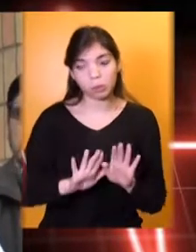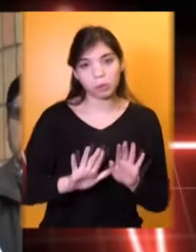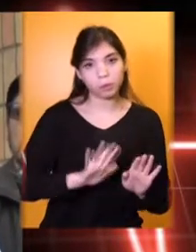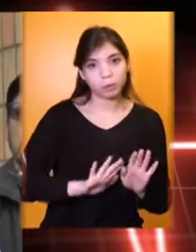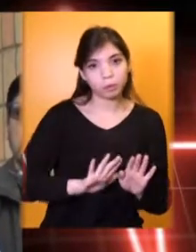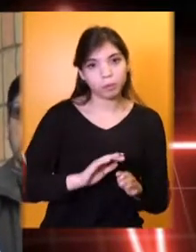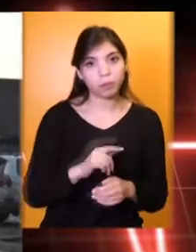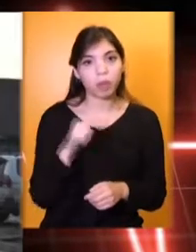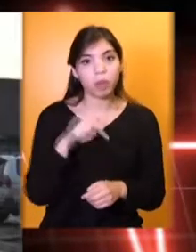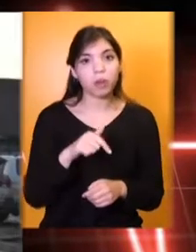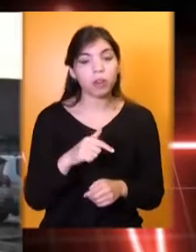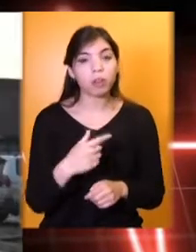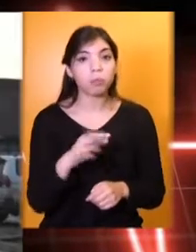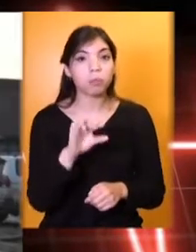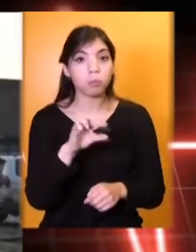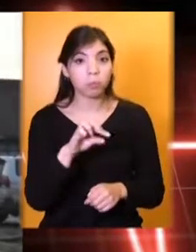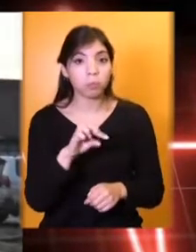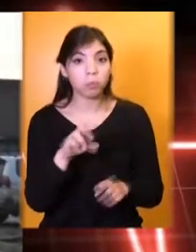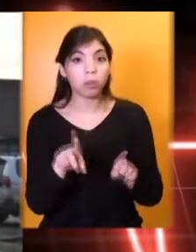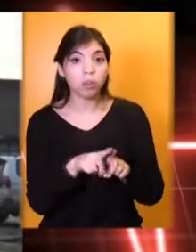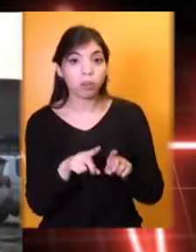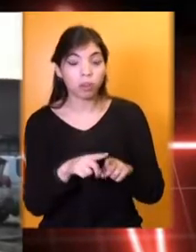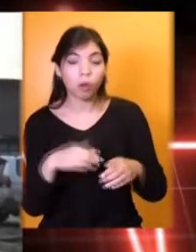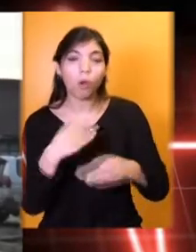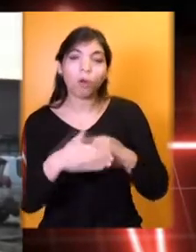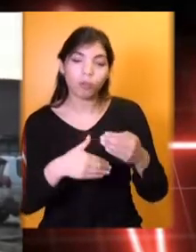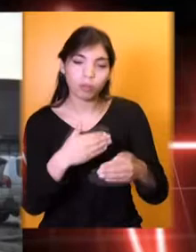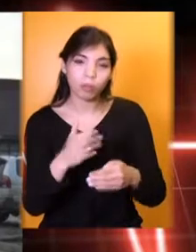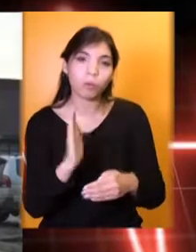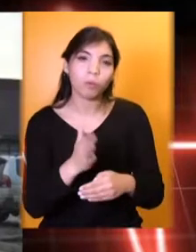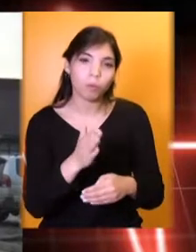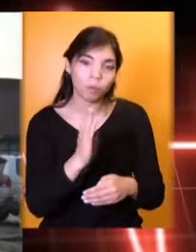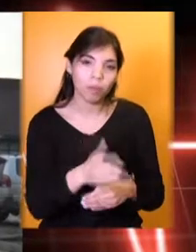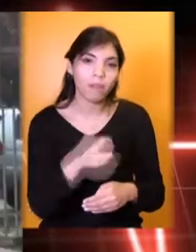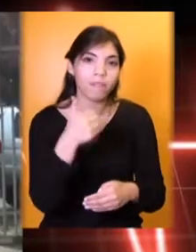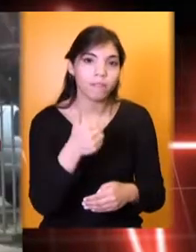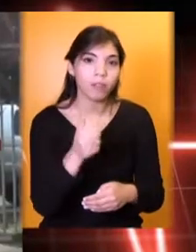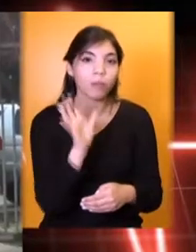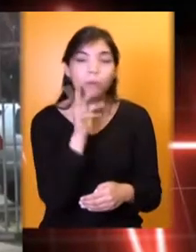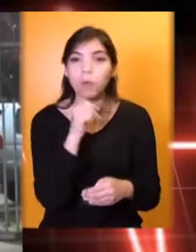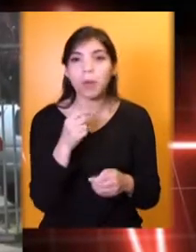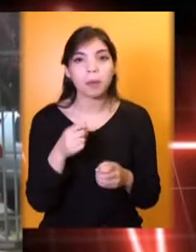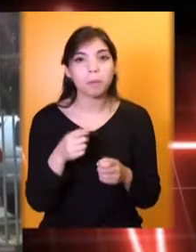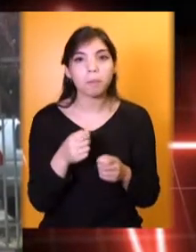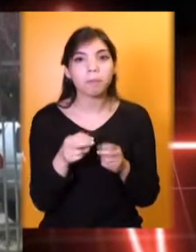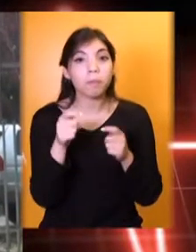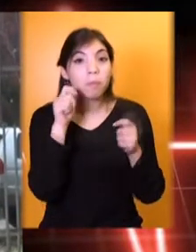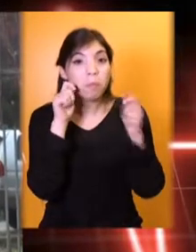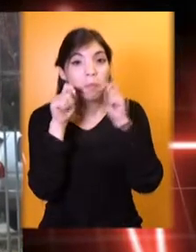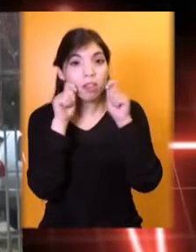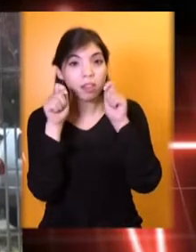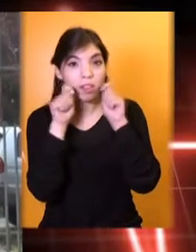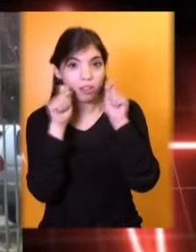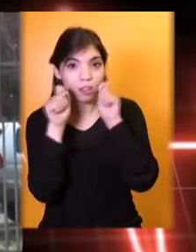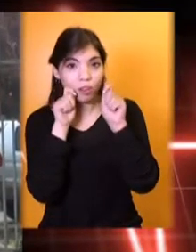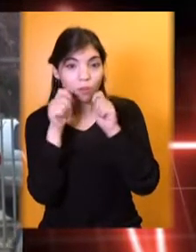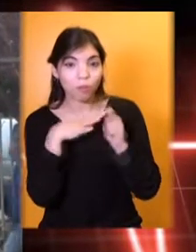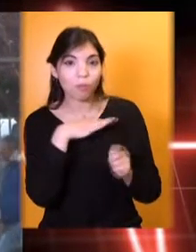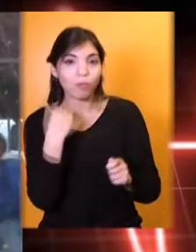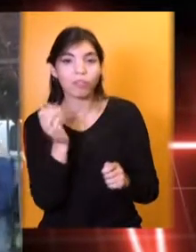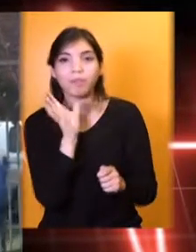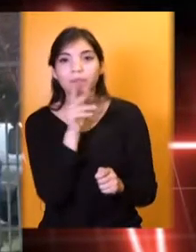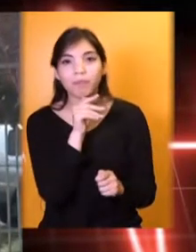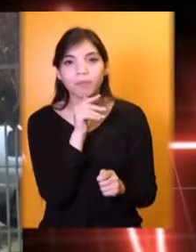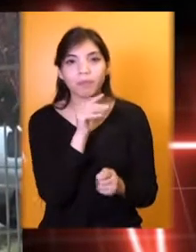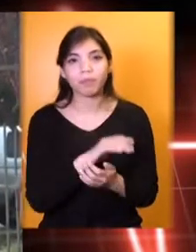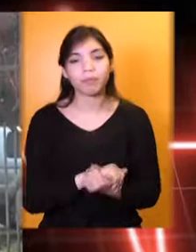de estas lesiones. Ambas personas evolucionan de manera satisfactoria en su estado de salud y no están bajo condición de riesgo vital.